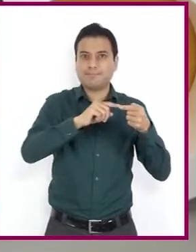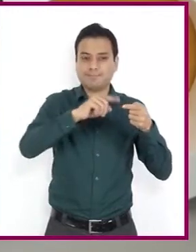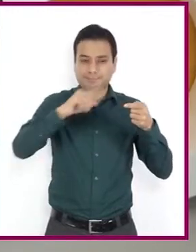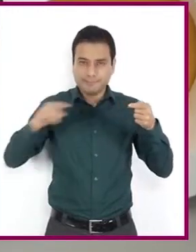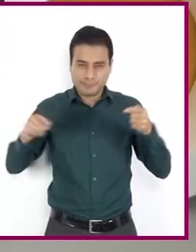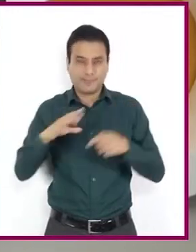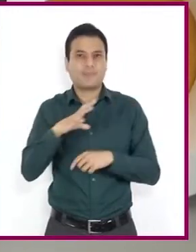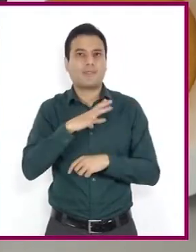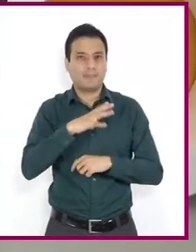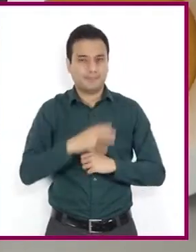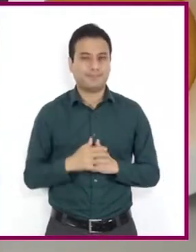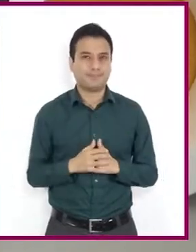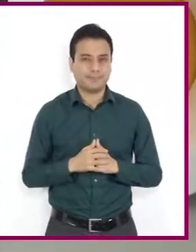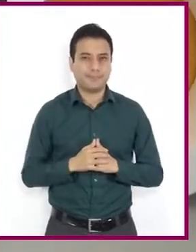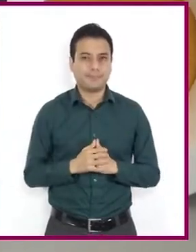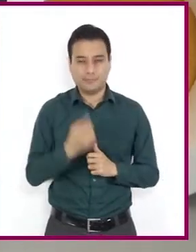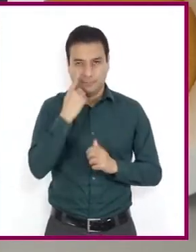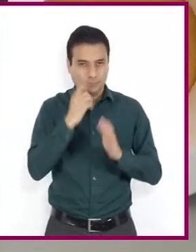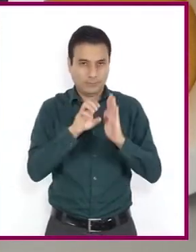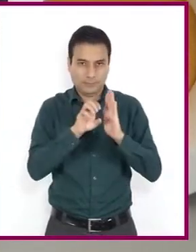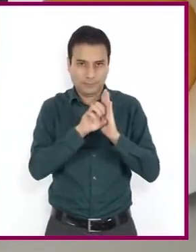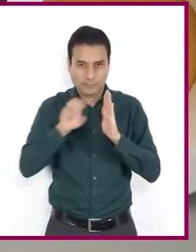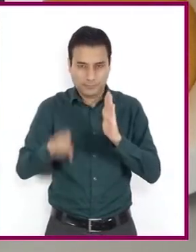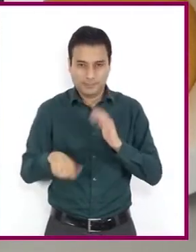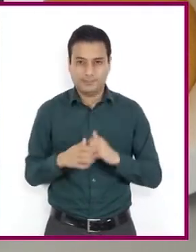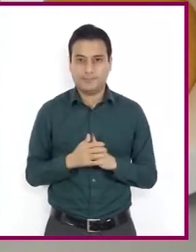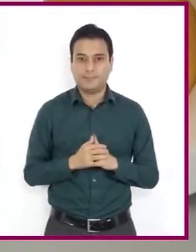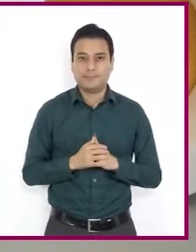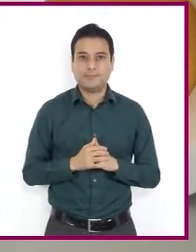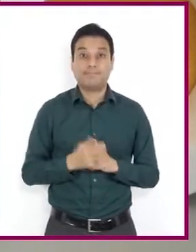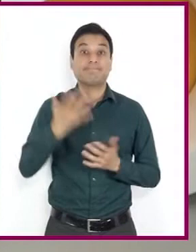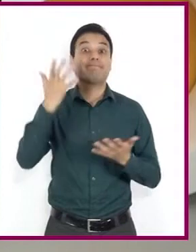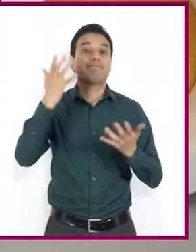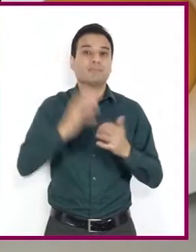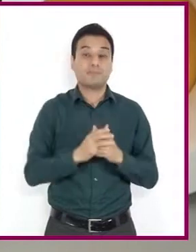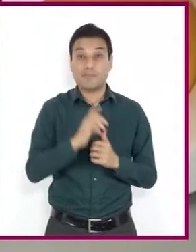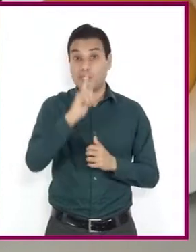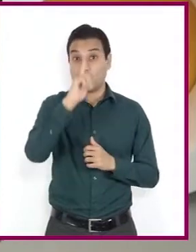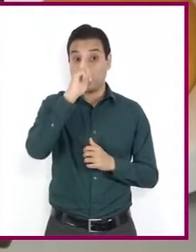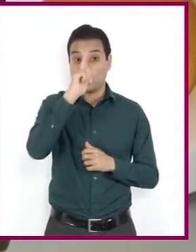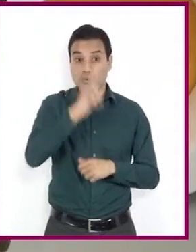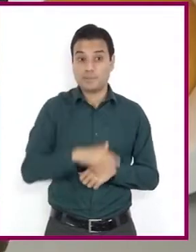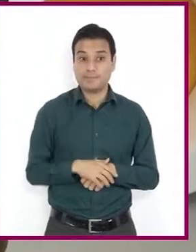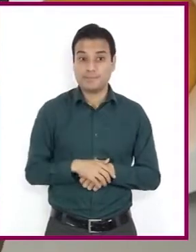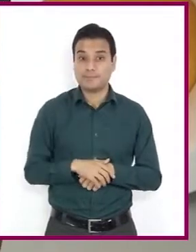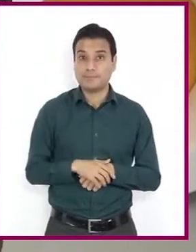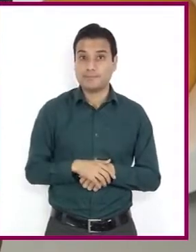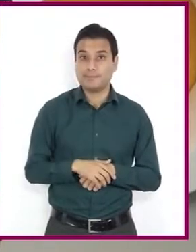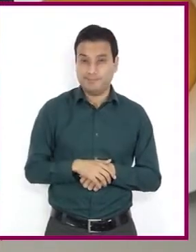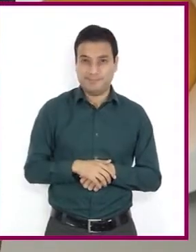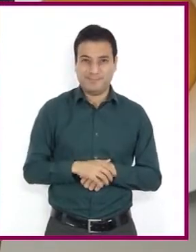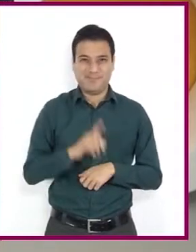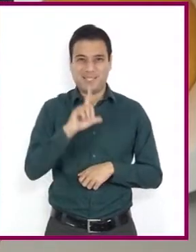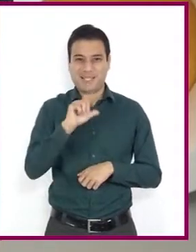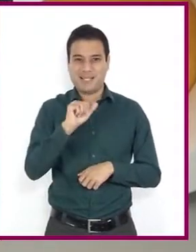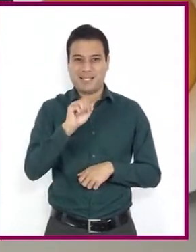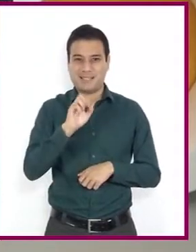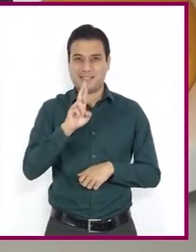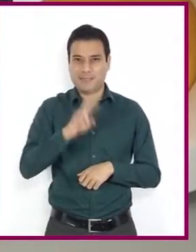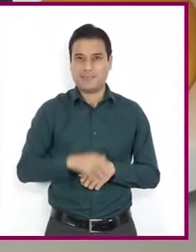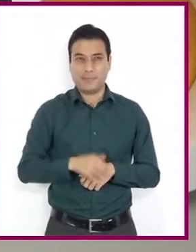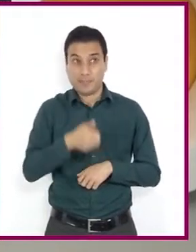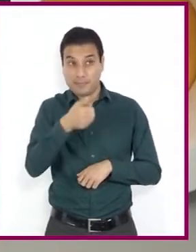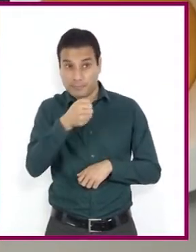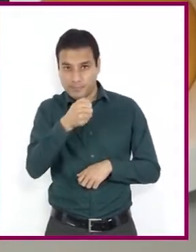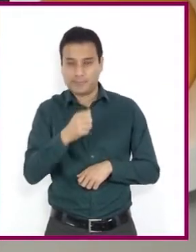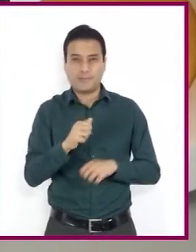la distinguen. Por ejemplo, la luz que emiten los apuntadores láser posee longitudes de onda